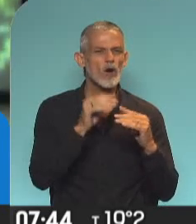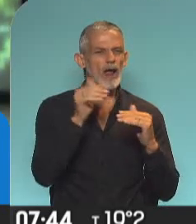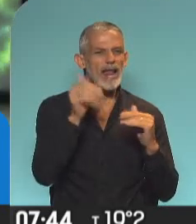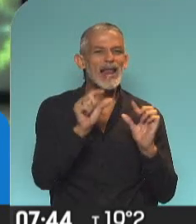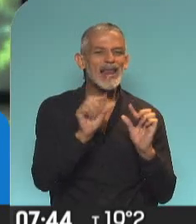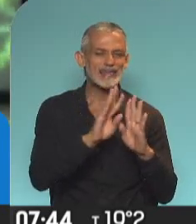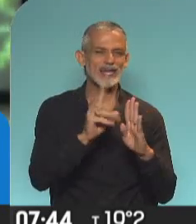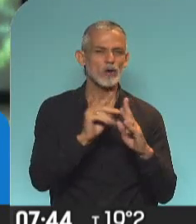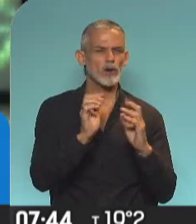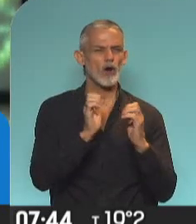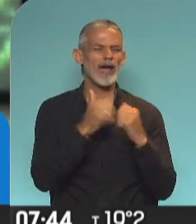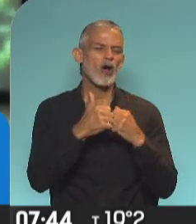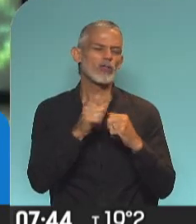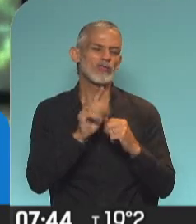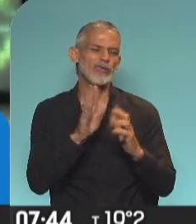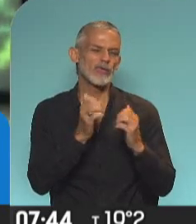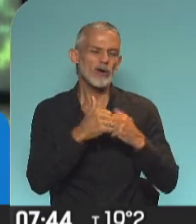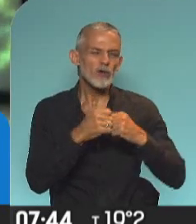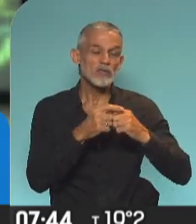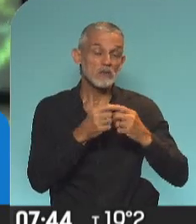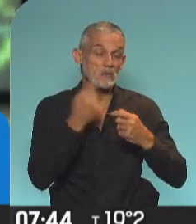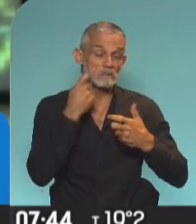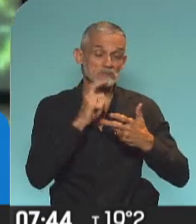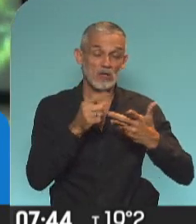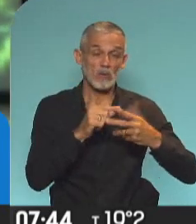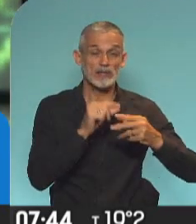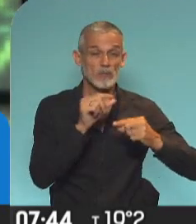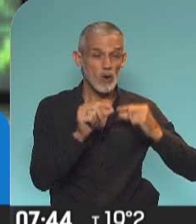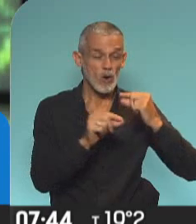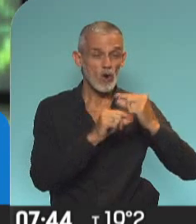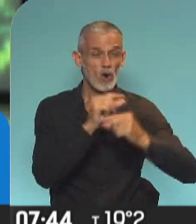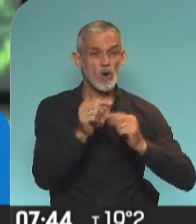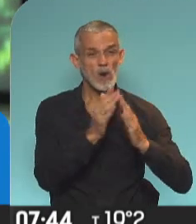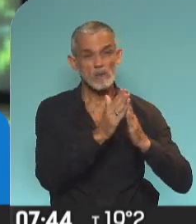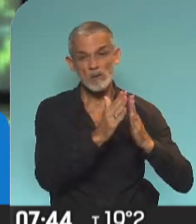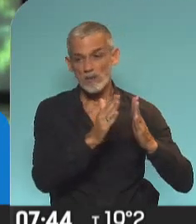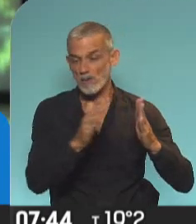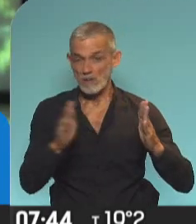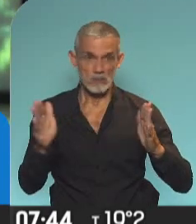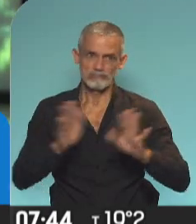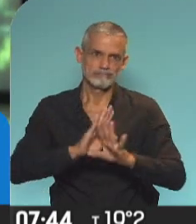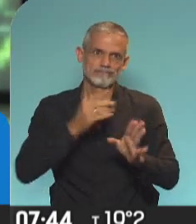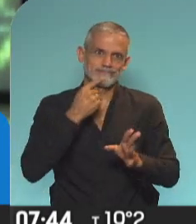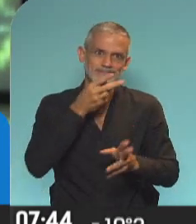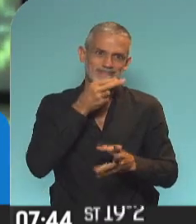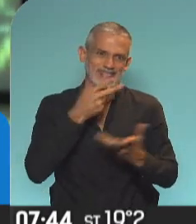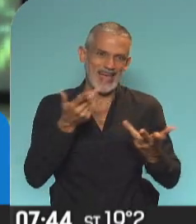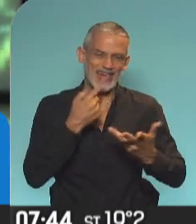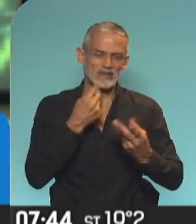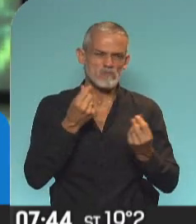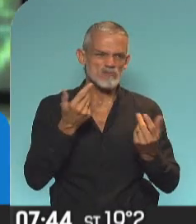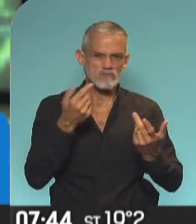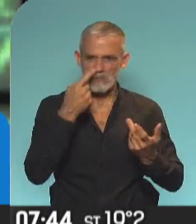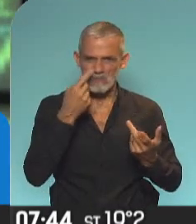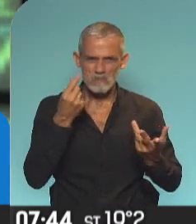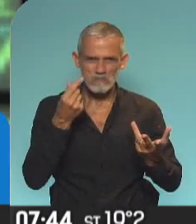sino solapada sería la palabra, ¿no? Porque es de una manera progresiva y llega a un punto en el que ya directamente no pueden